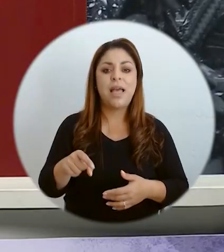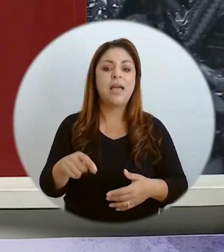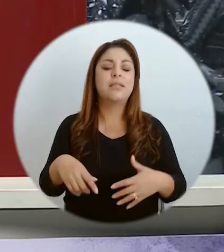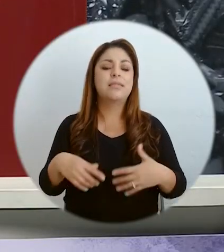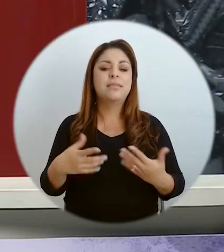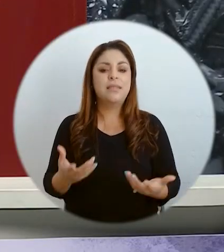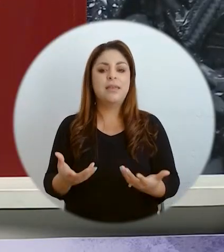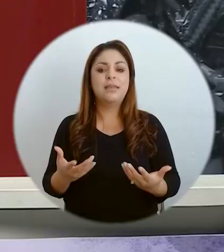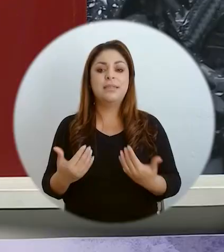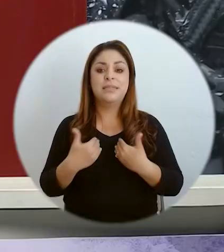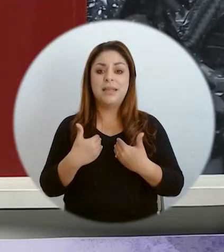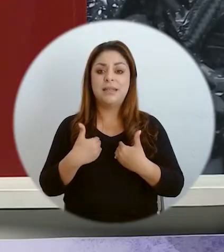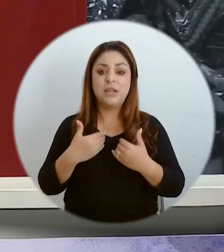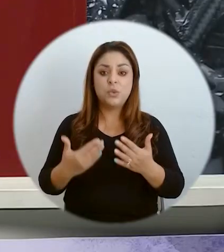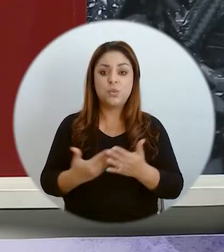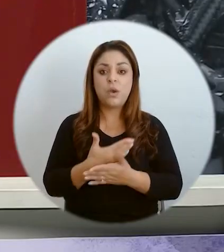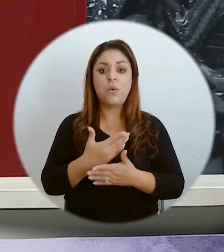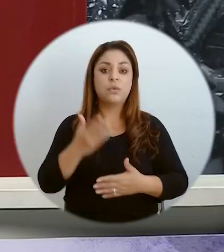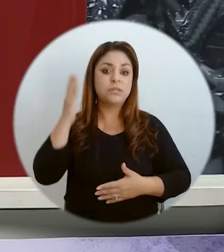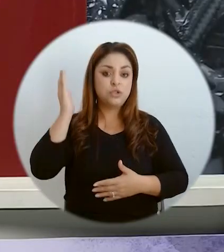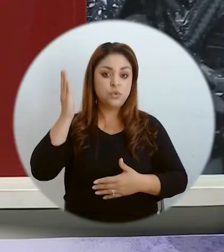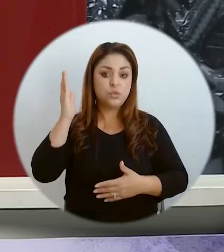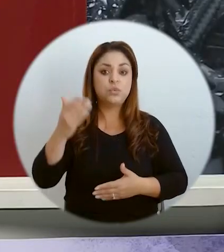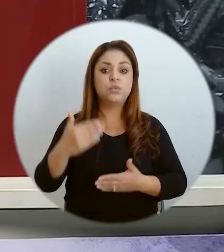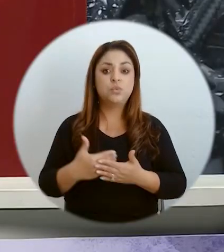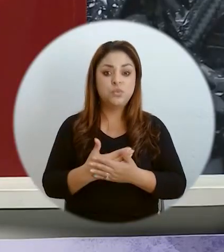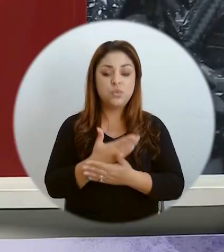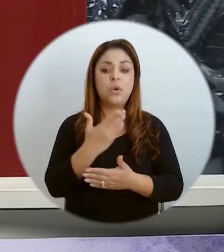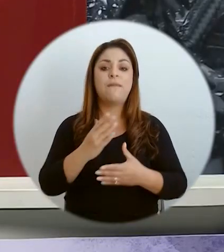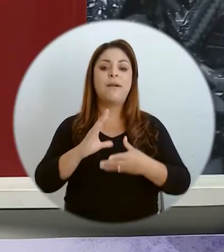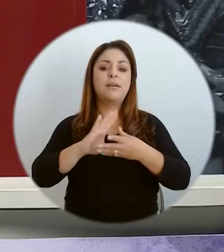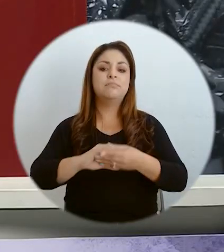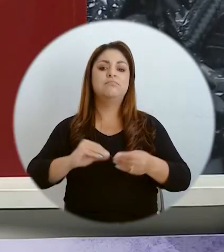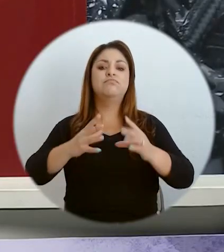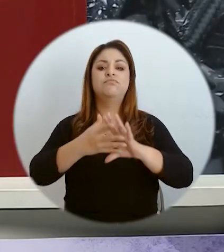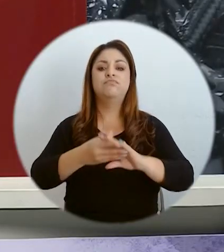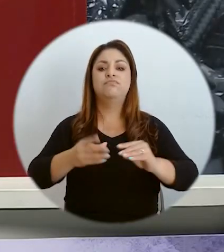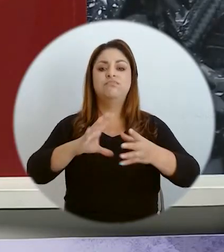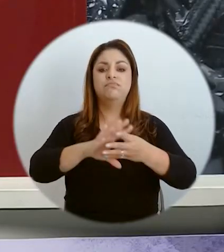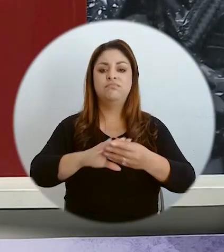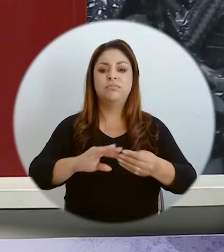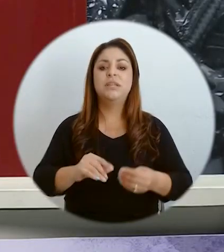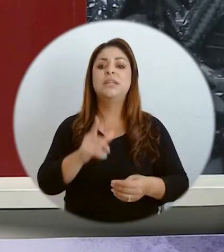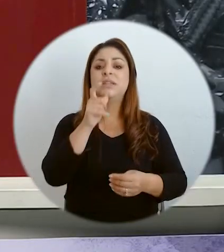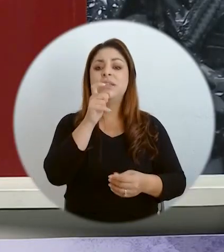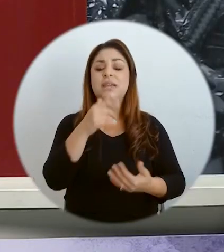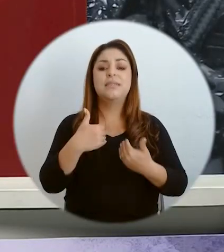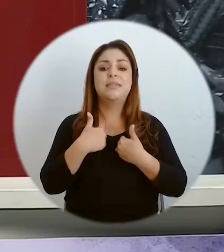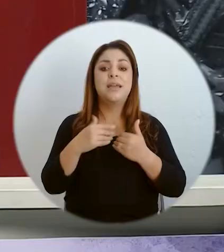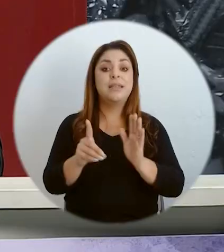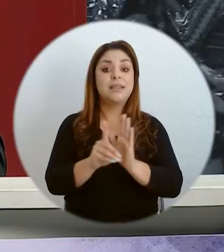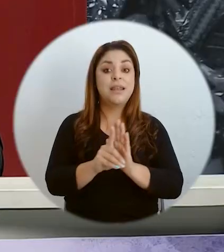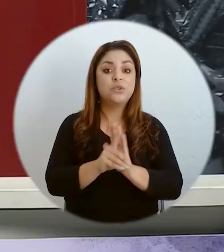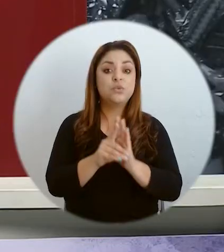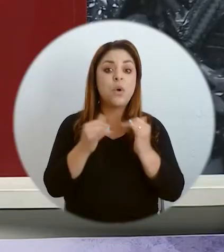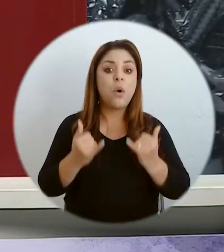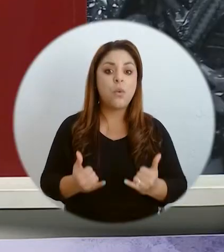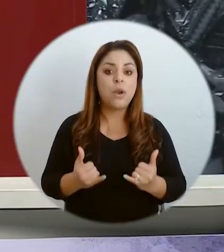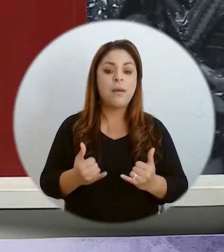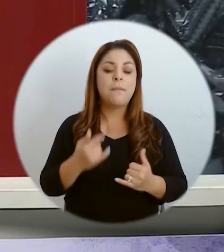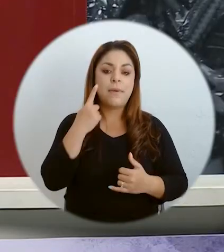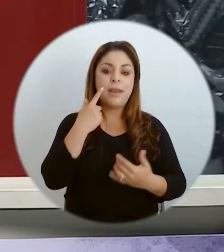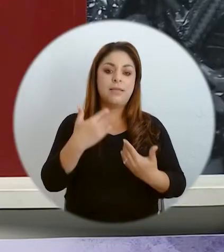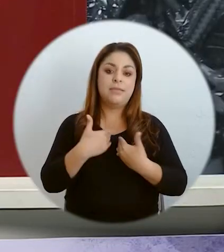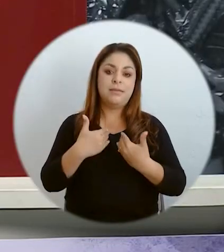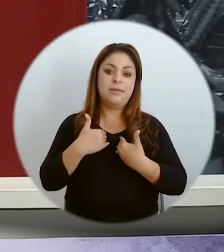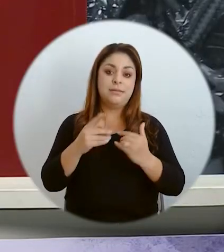de imponer nuevamente un discurso y una narrativa de quiénes son los que pueden tener derecho ahora a tener